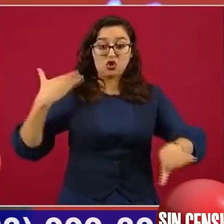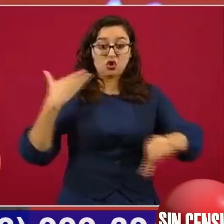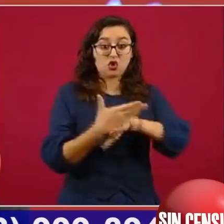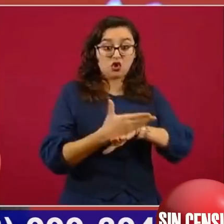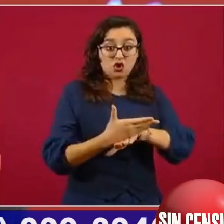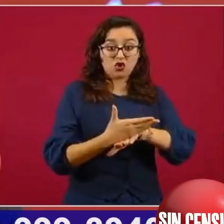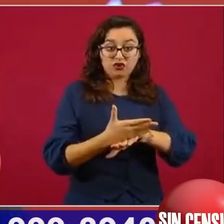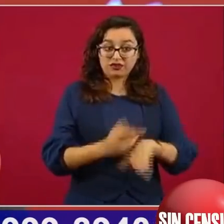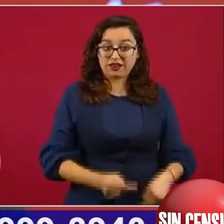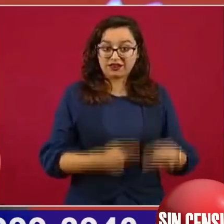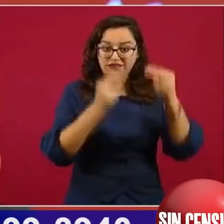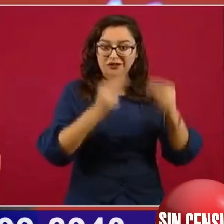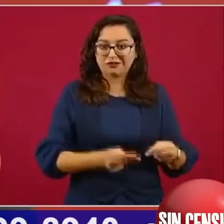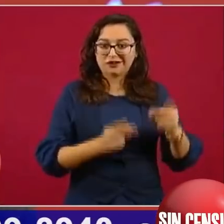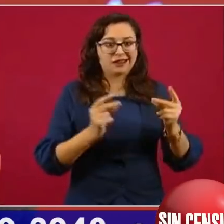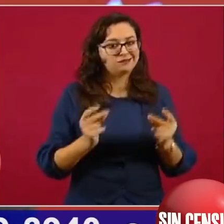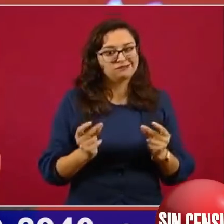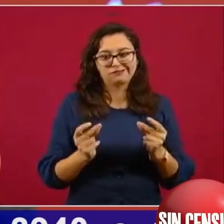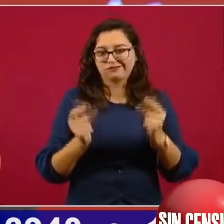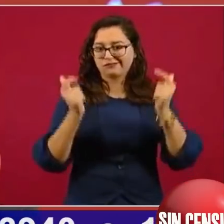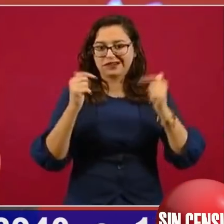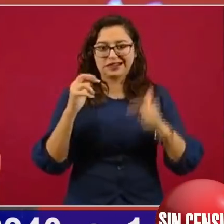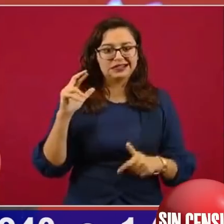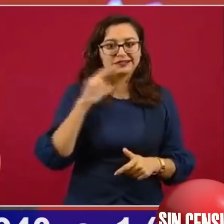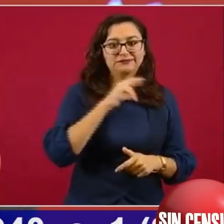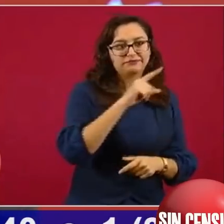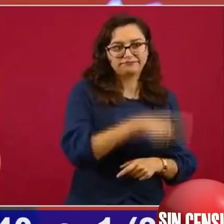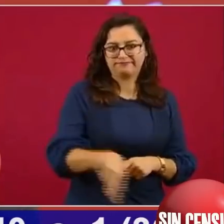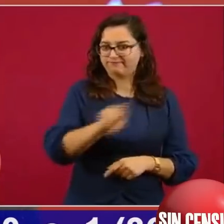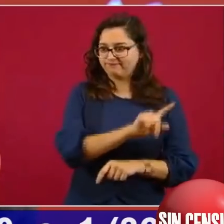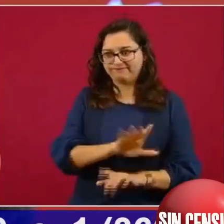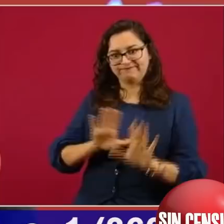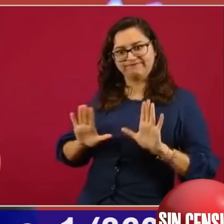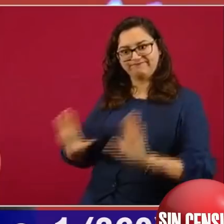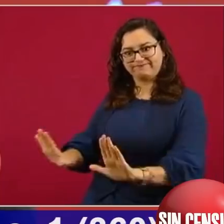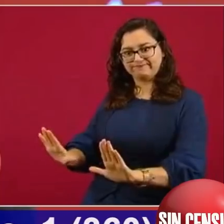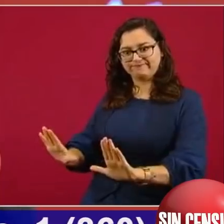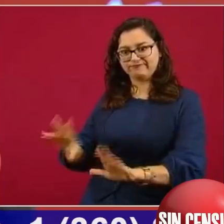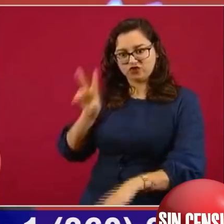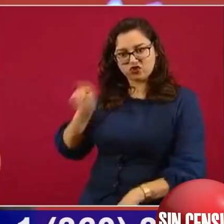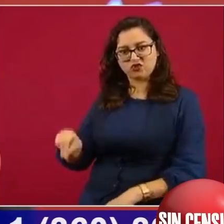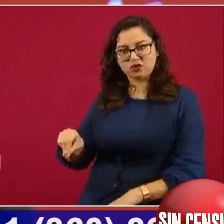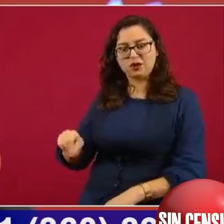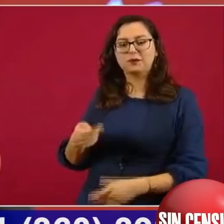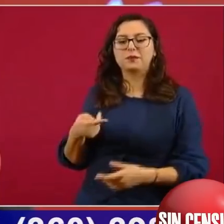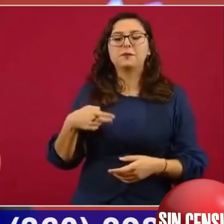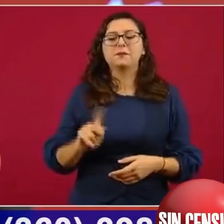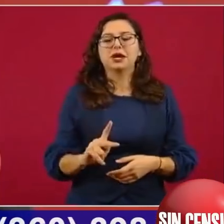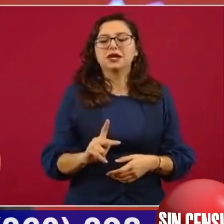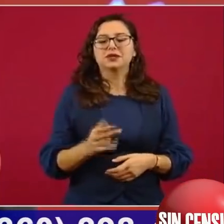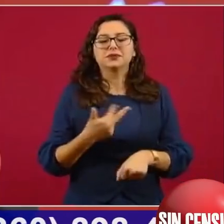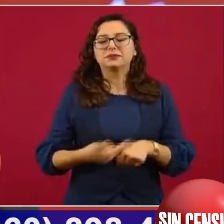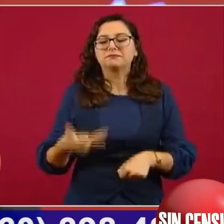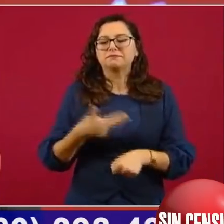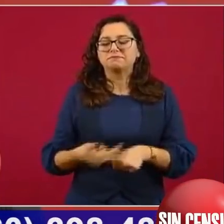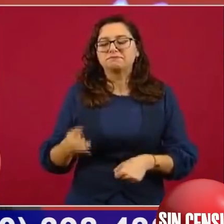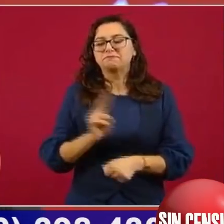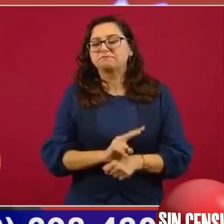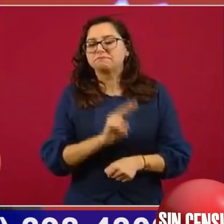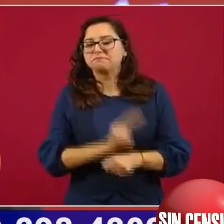financieros, hay reacción de inmediato. Pero si es una situación de regulación,